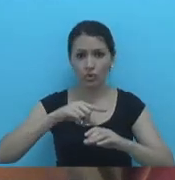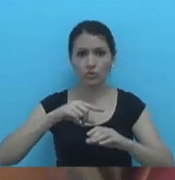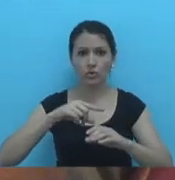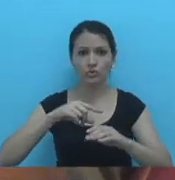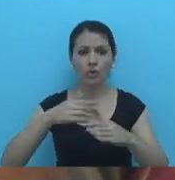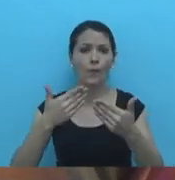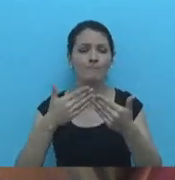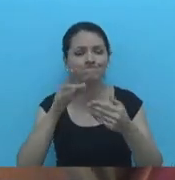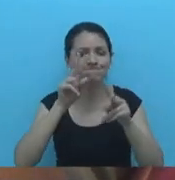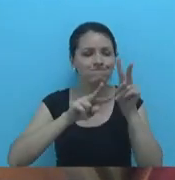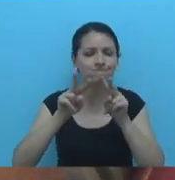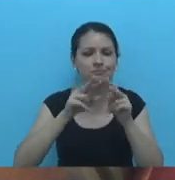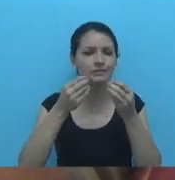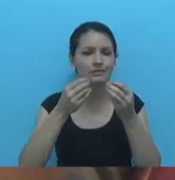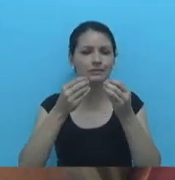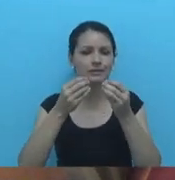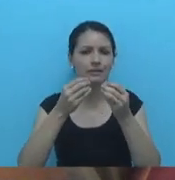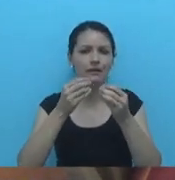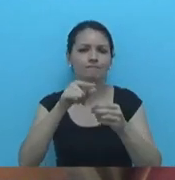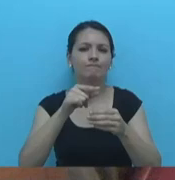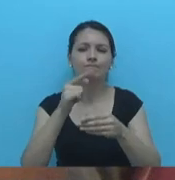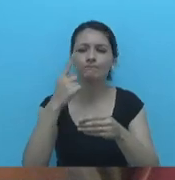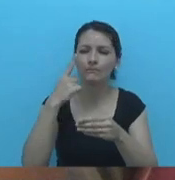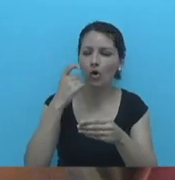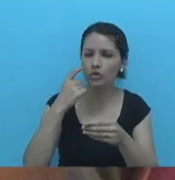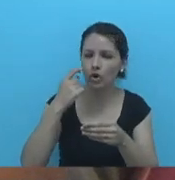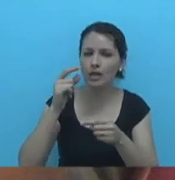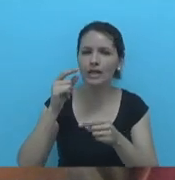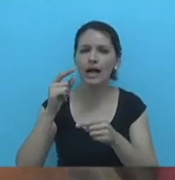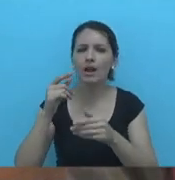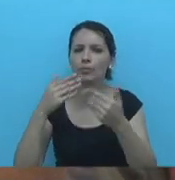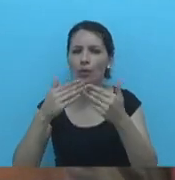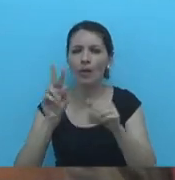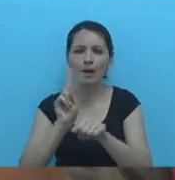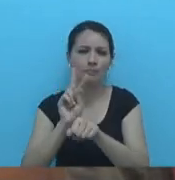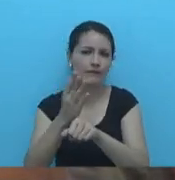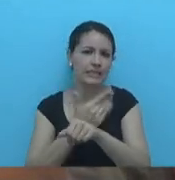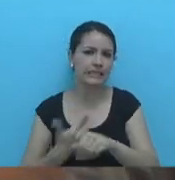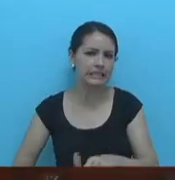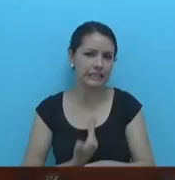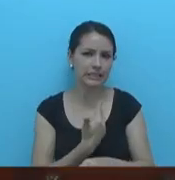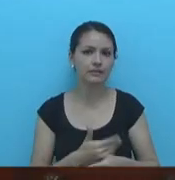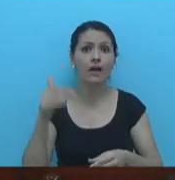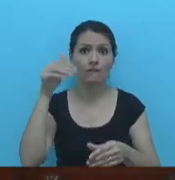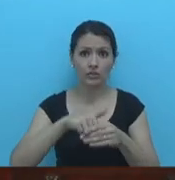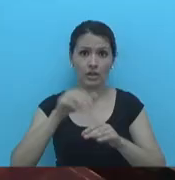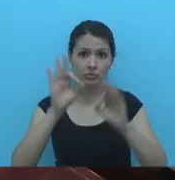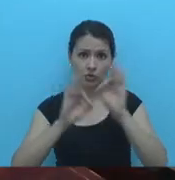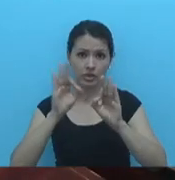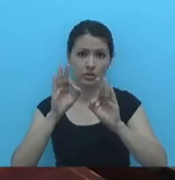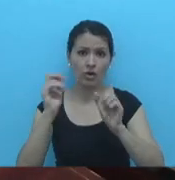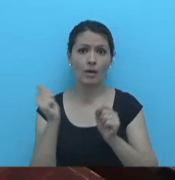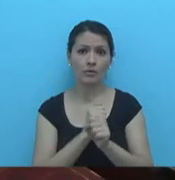buscando evitar este tipo de hechos tan lamentables que puedan ocurrir. Gracias, señor presidente. Bien, a votación entonces el proyecto en